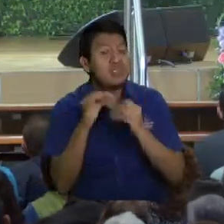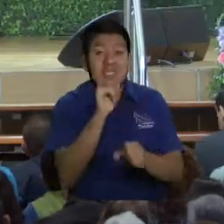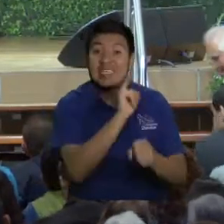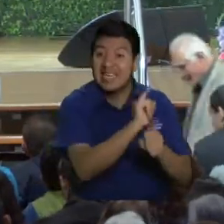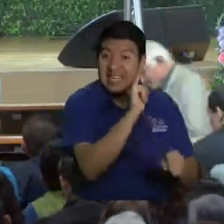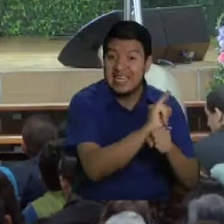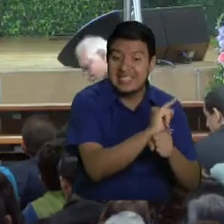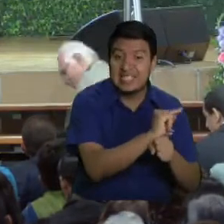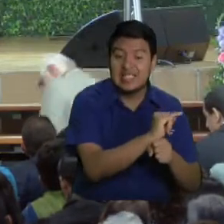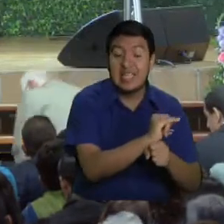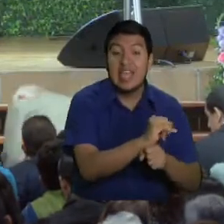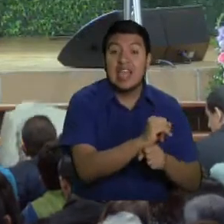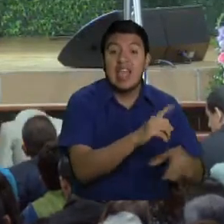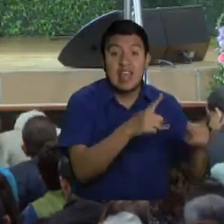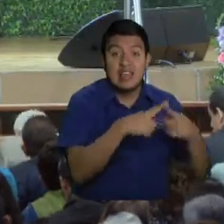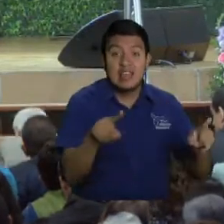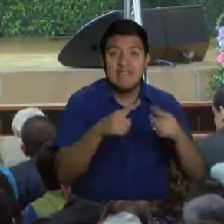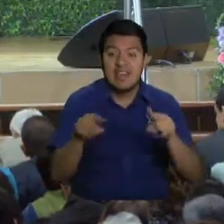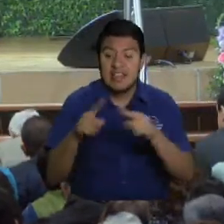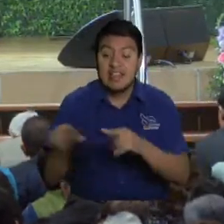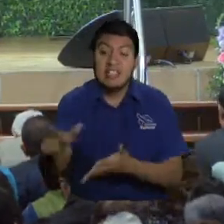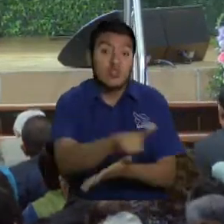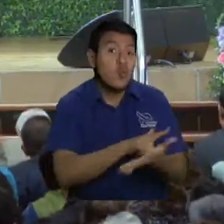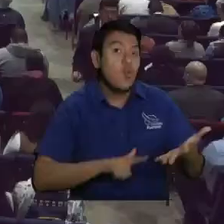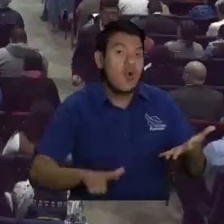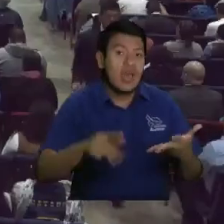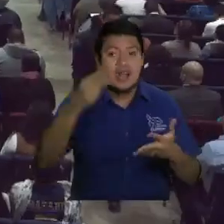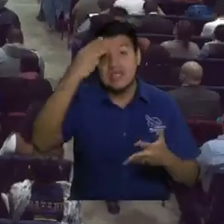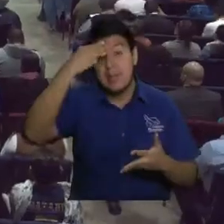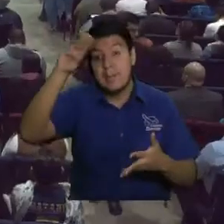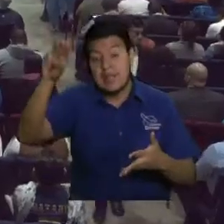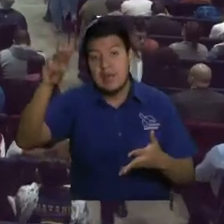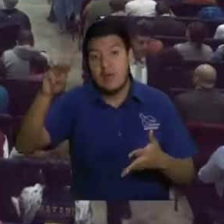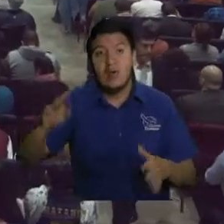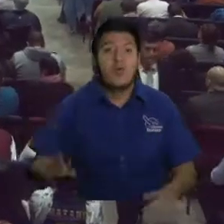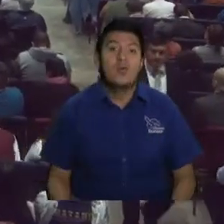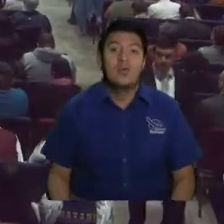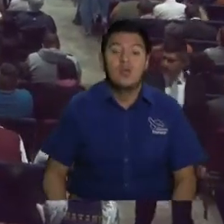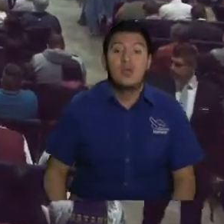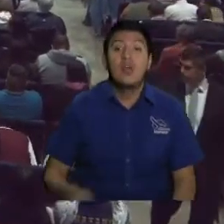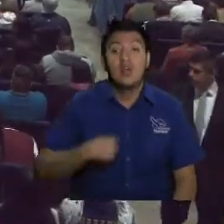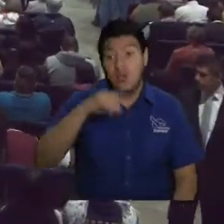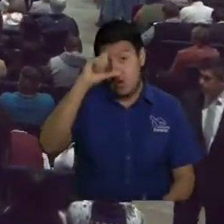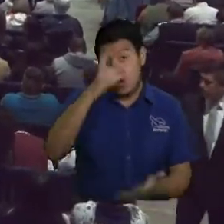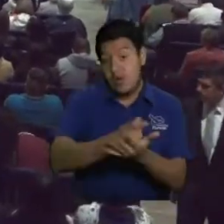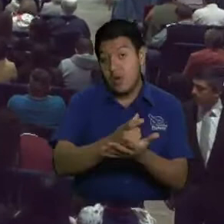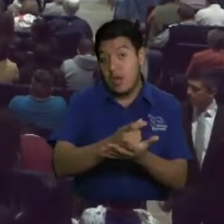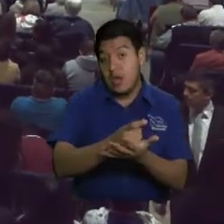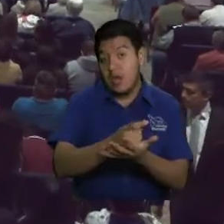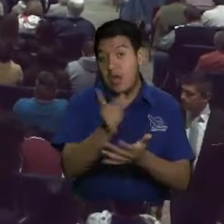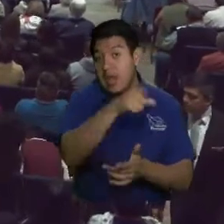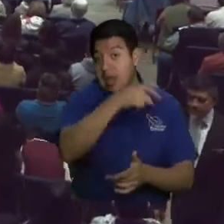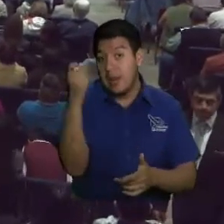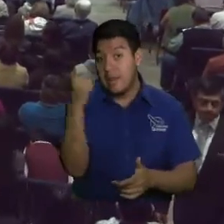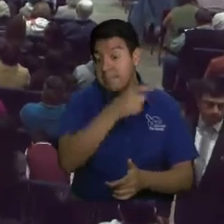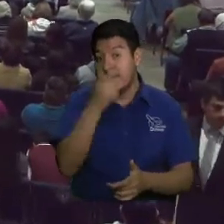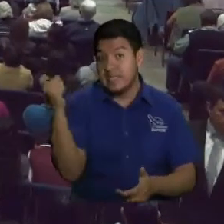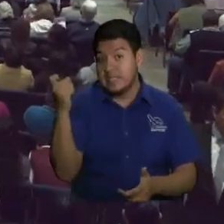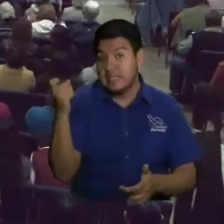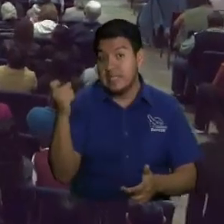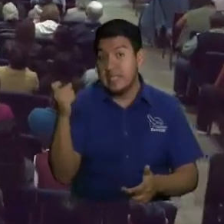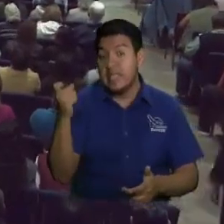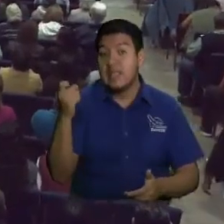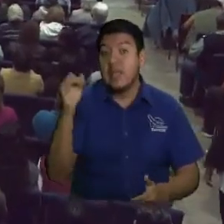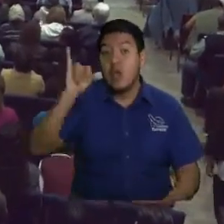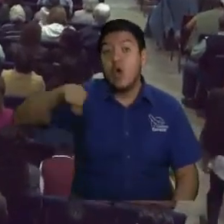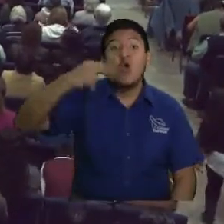congregaciones, a tal punto que en el mes de junio creo que vamos a hacer una actividad de todas las iglesias,